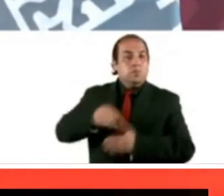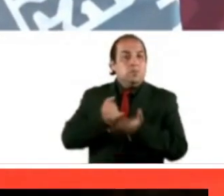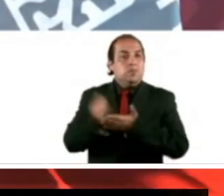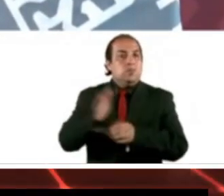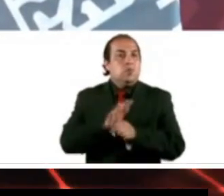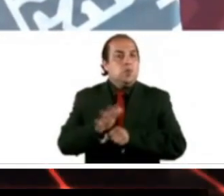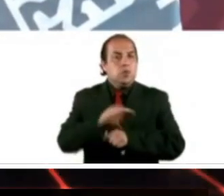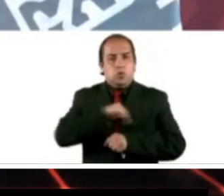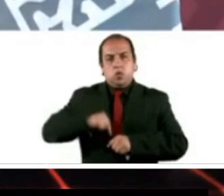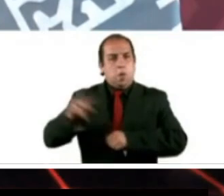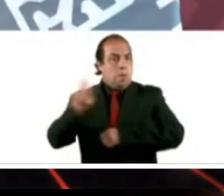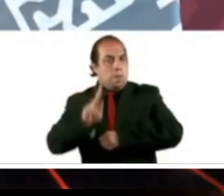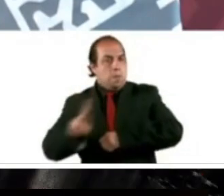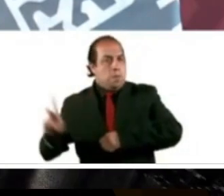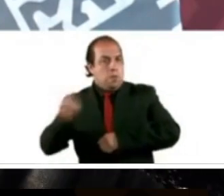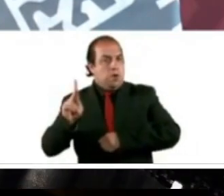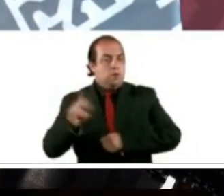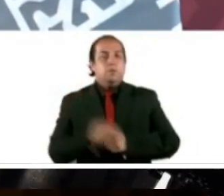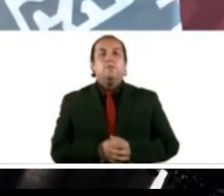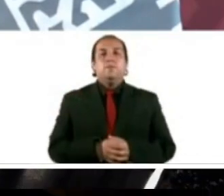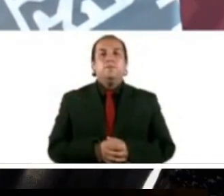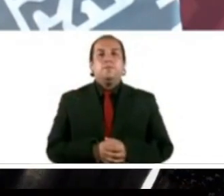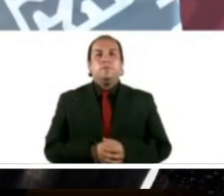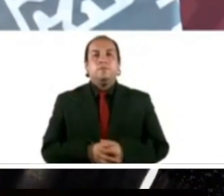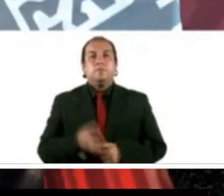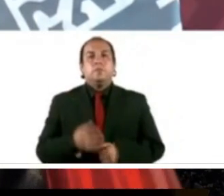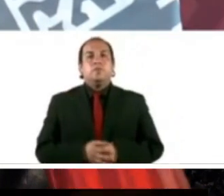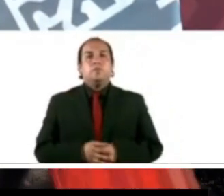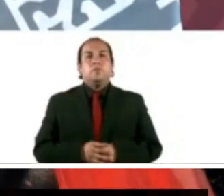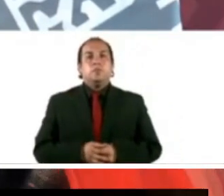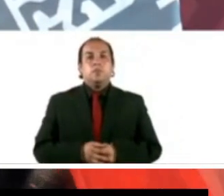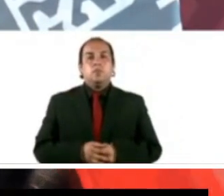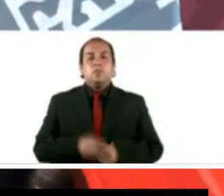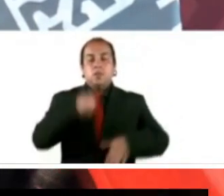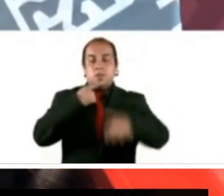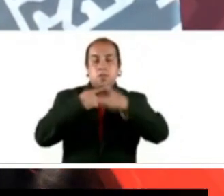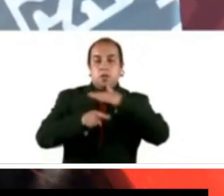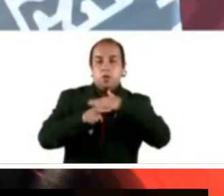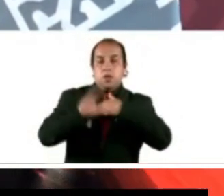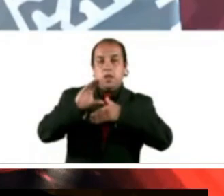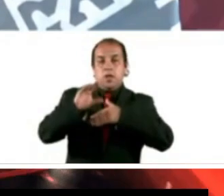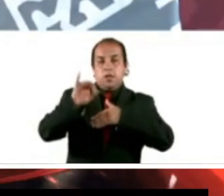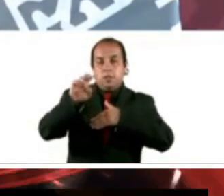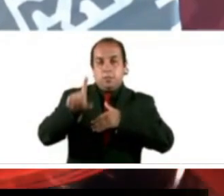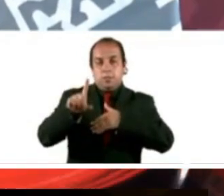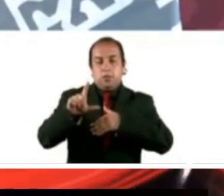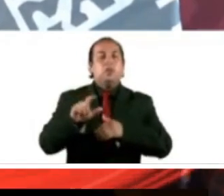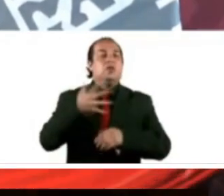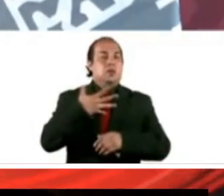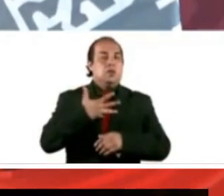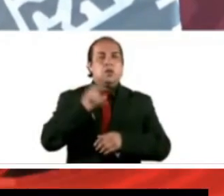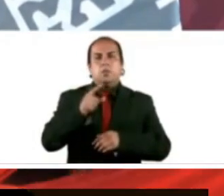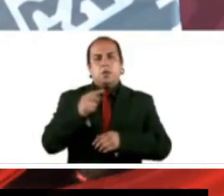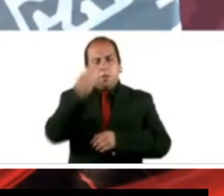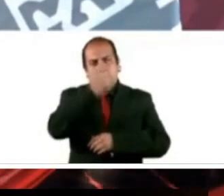lo vamos a hacer público. Tenemos una denuncia civil y se está valorando, como les dije, una denuncia